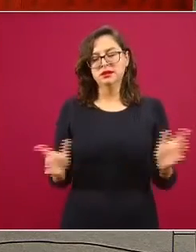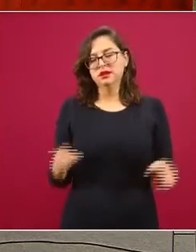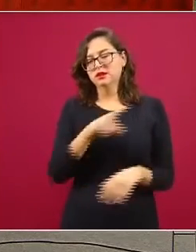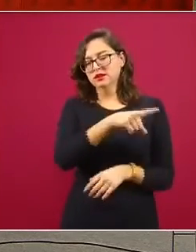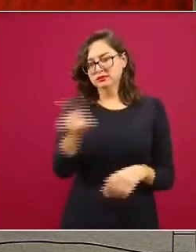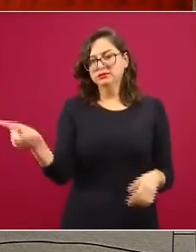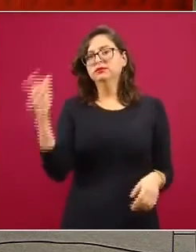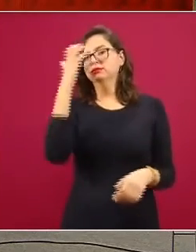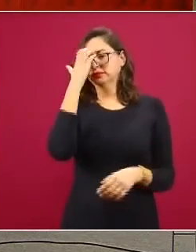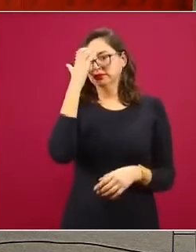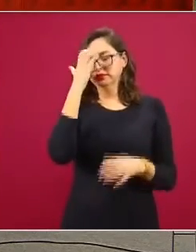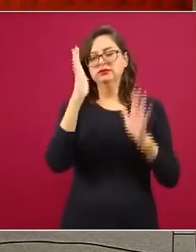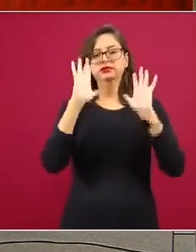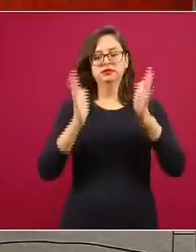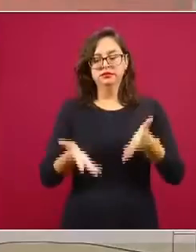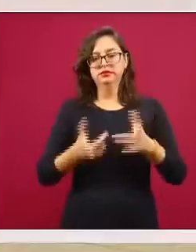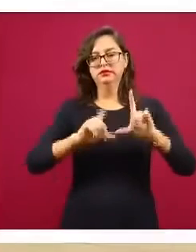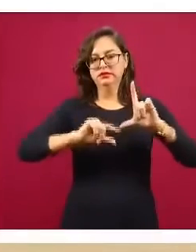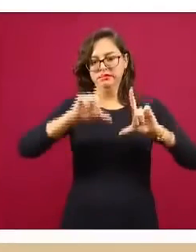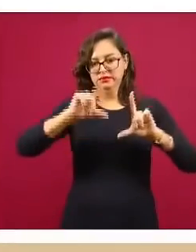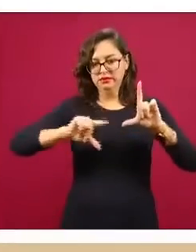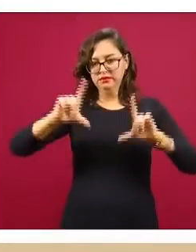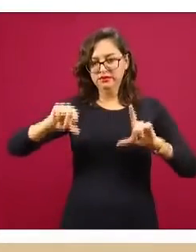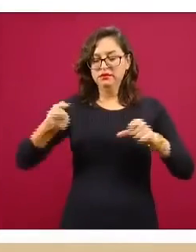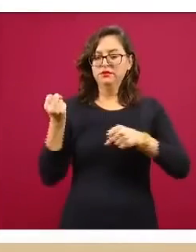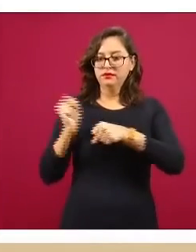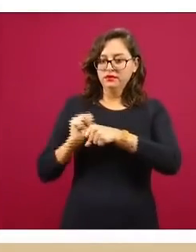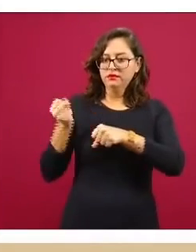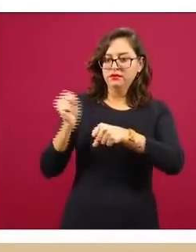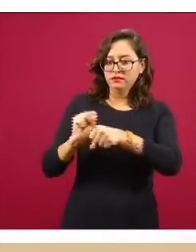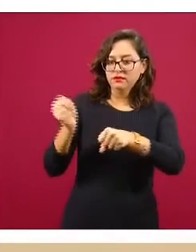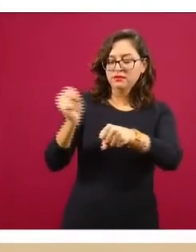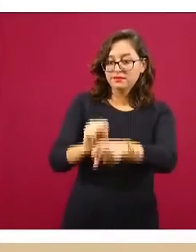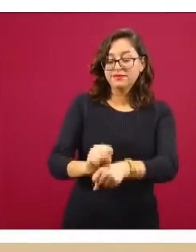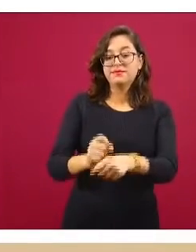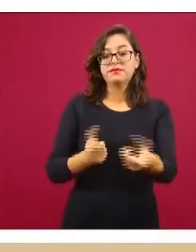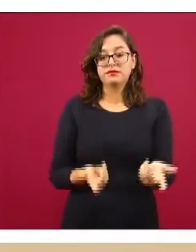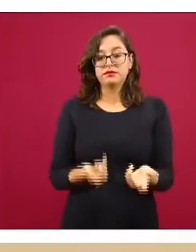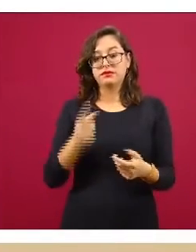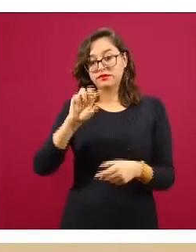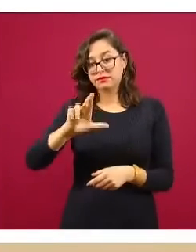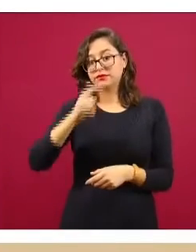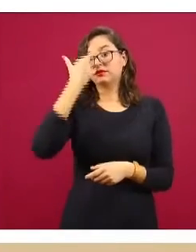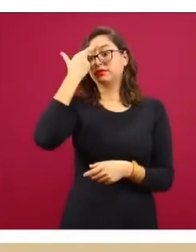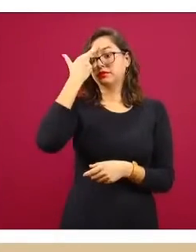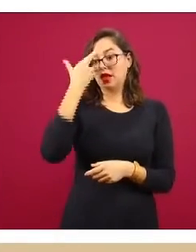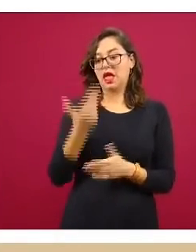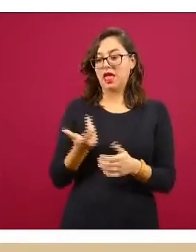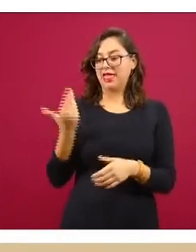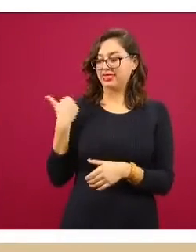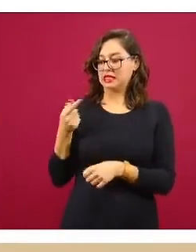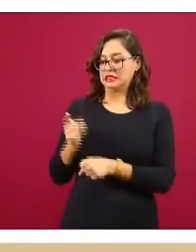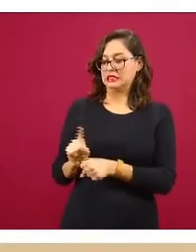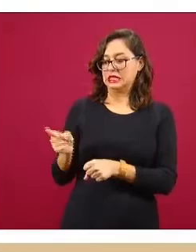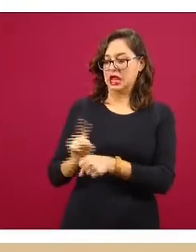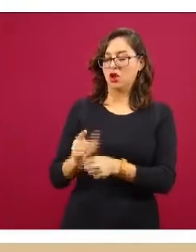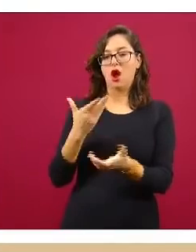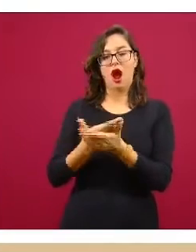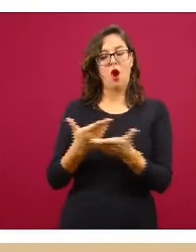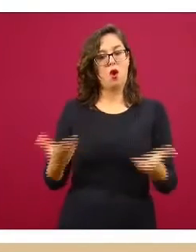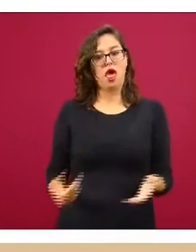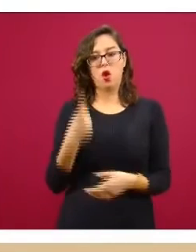conocida por todas y todos, en donde presentamos por semana epidemiológica, se acuerdan que al inicio presentábamos más por día, ahora por